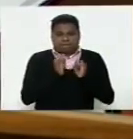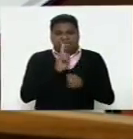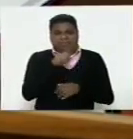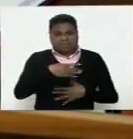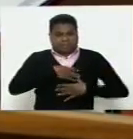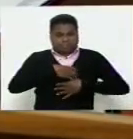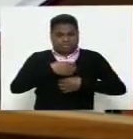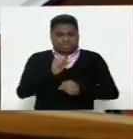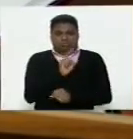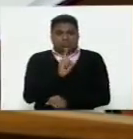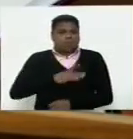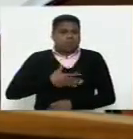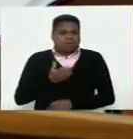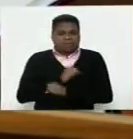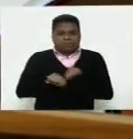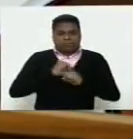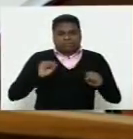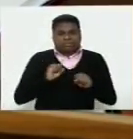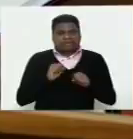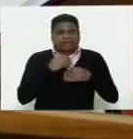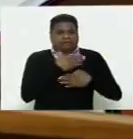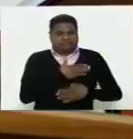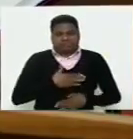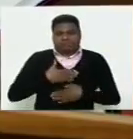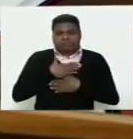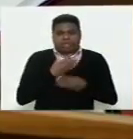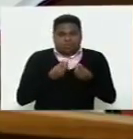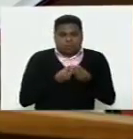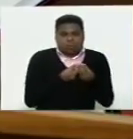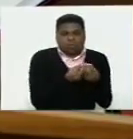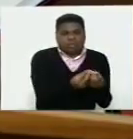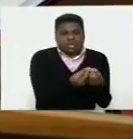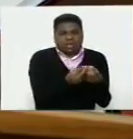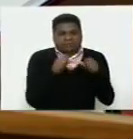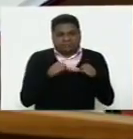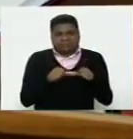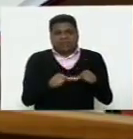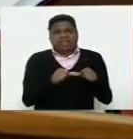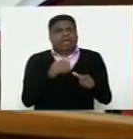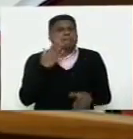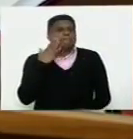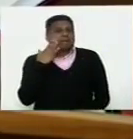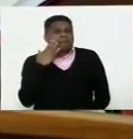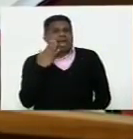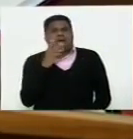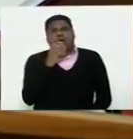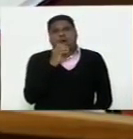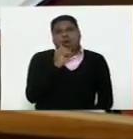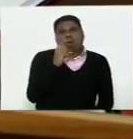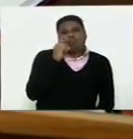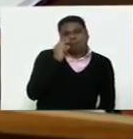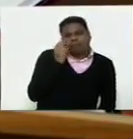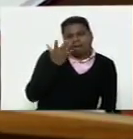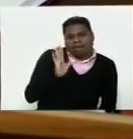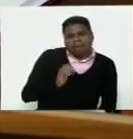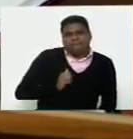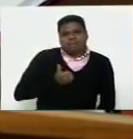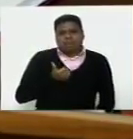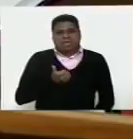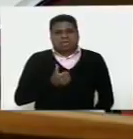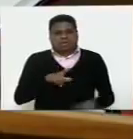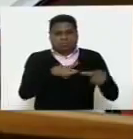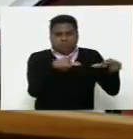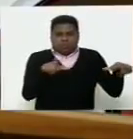salud no puedan disfrutar del acompañamiento inmediato y continuado de su madre o padre, podrán de manera excepcional permanecer en las